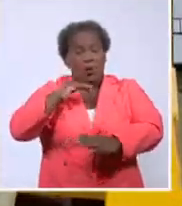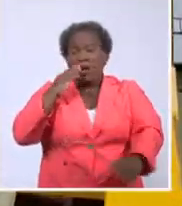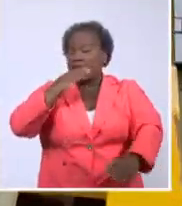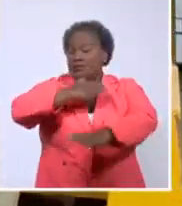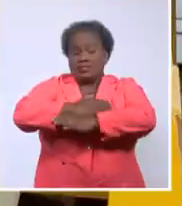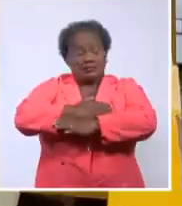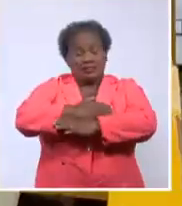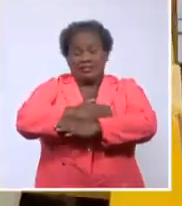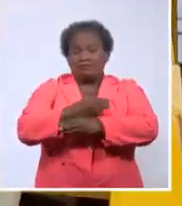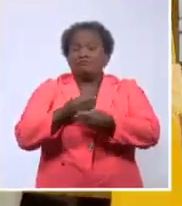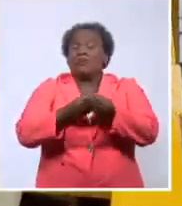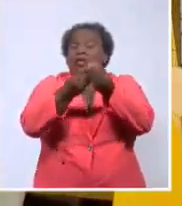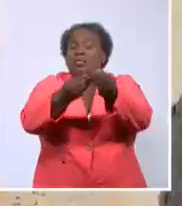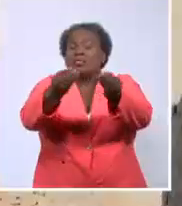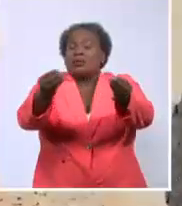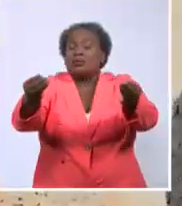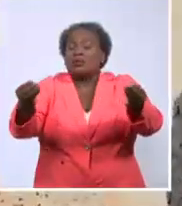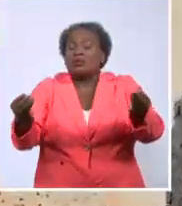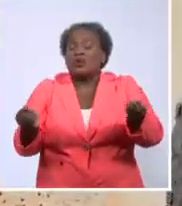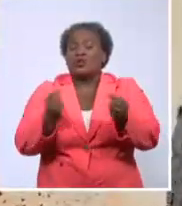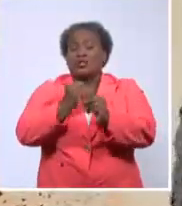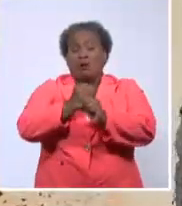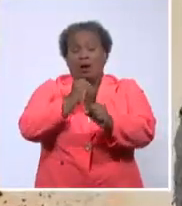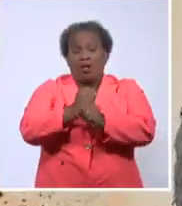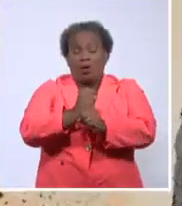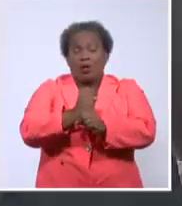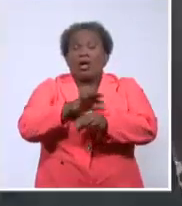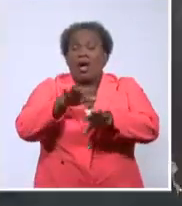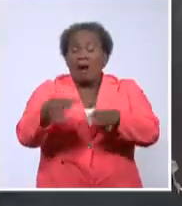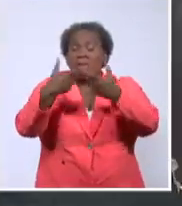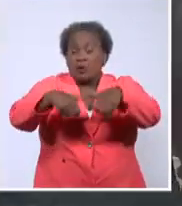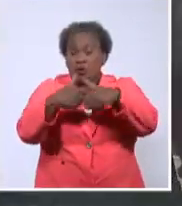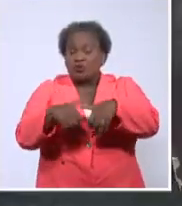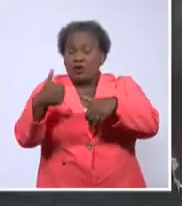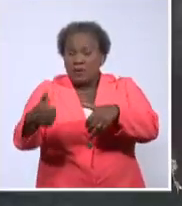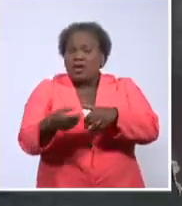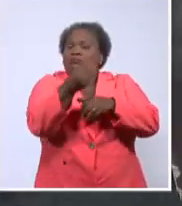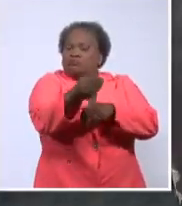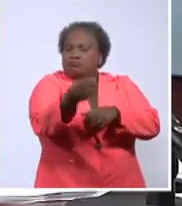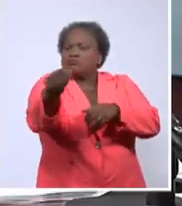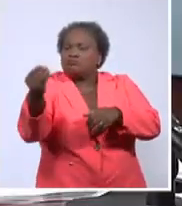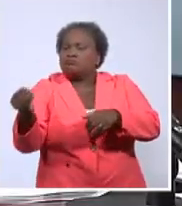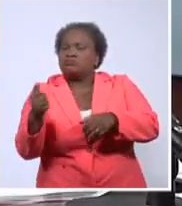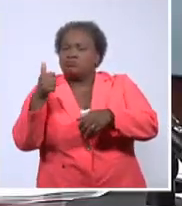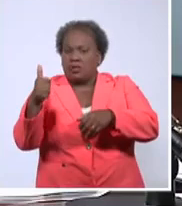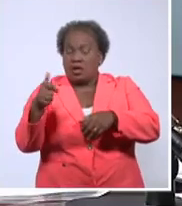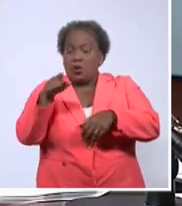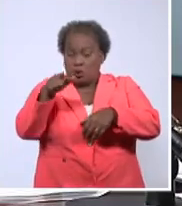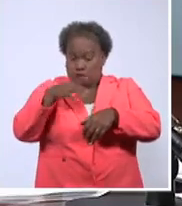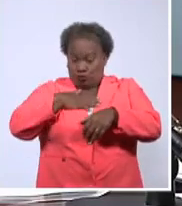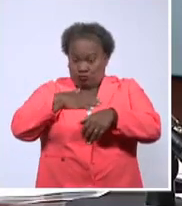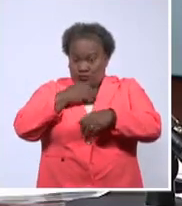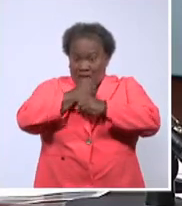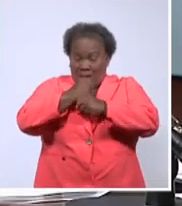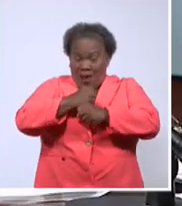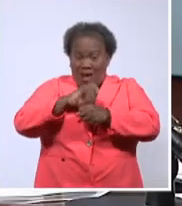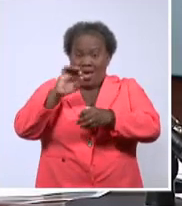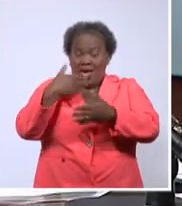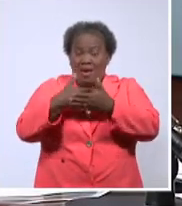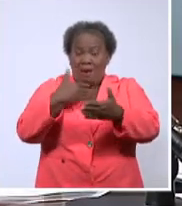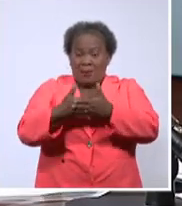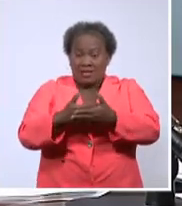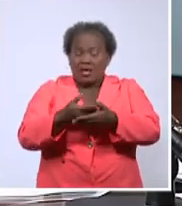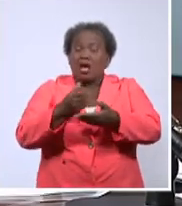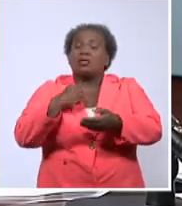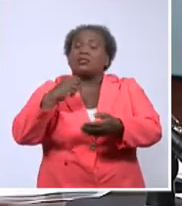la distribución a los trabajadores de aquellas utilidades que generen las empresas. Usted está en una empresa que es capaz de repartir 5 salarios medios de